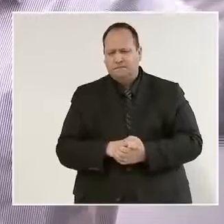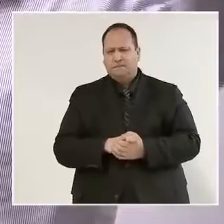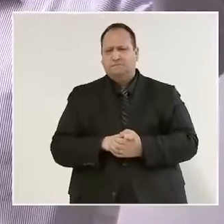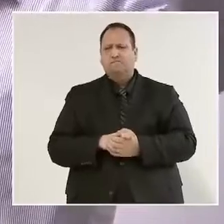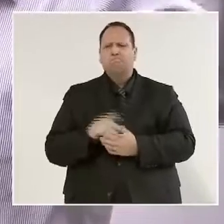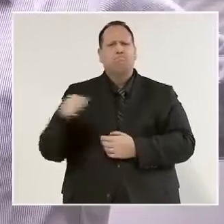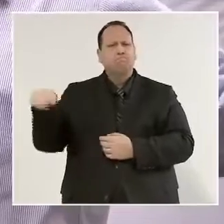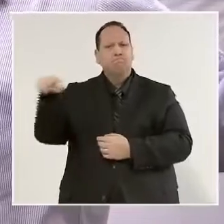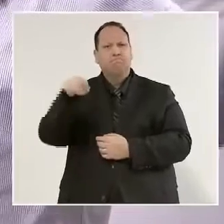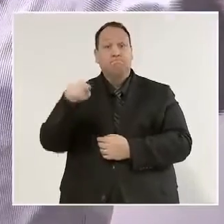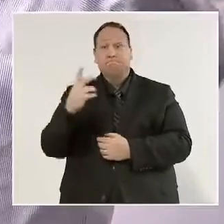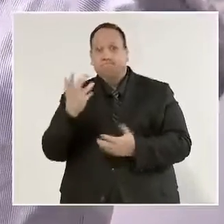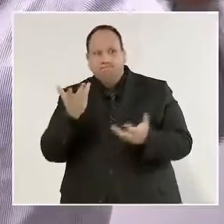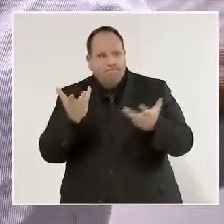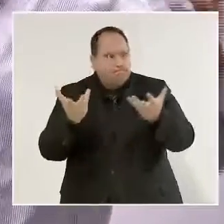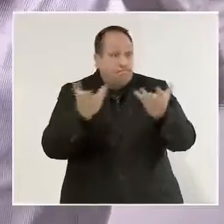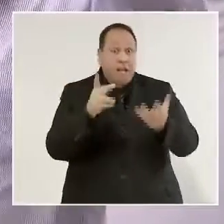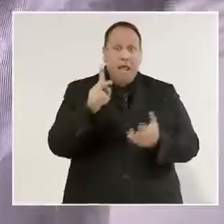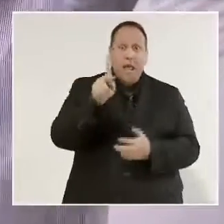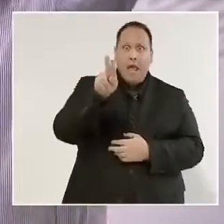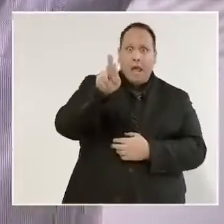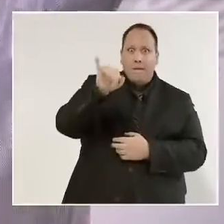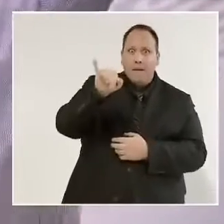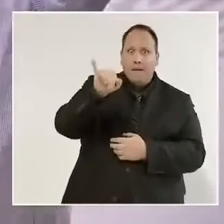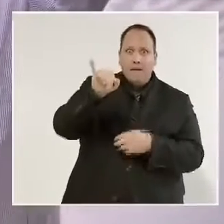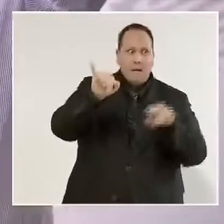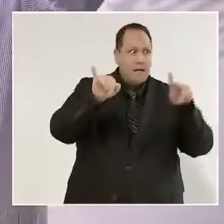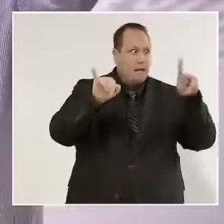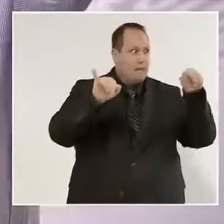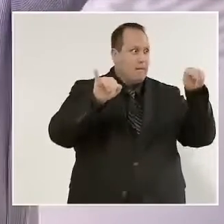se unieron, PRI-PAN, imagínense,